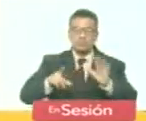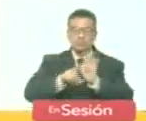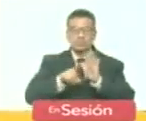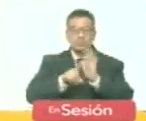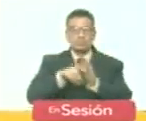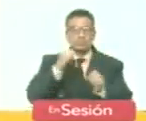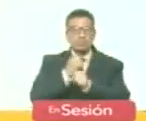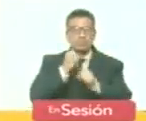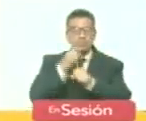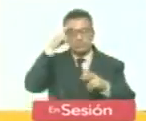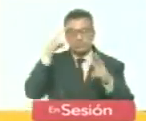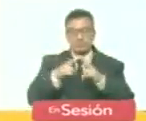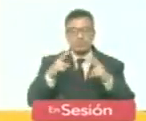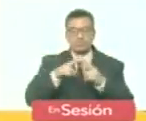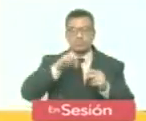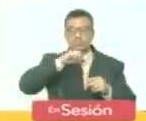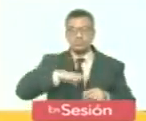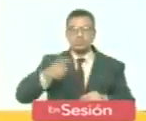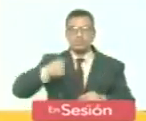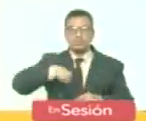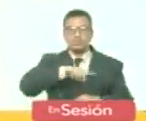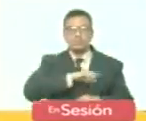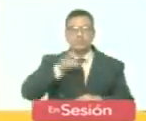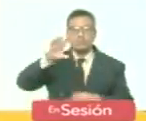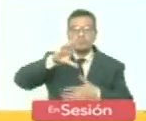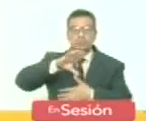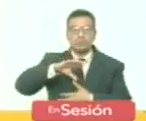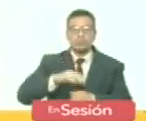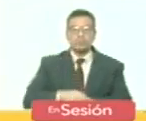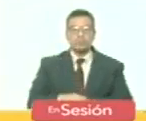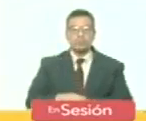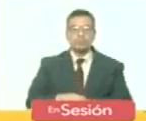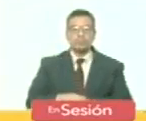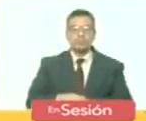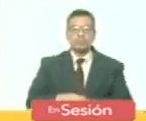trabajo que haya conocido la historia de este continente.